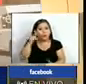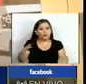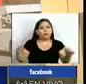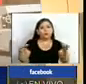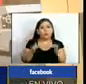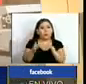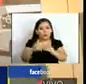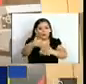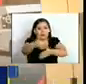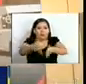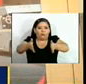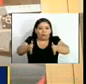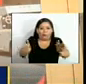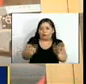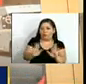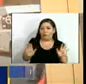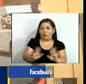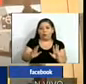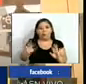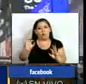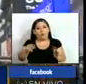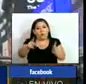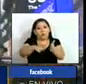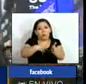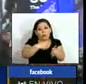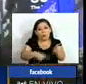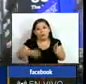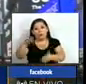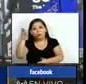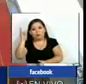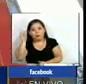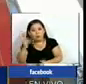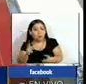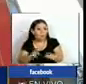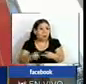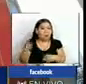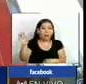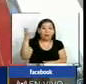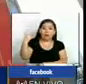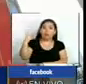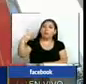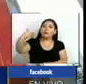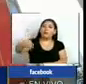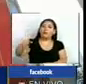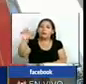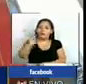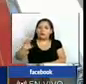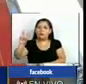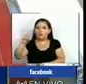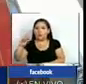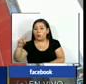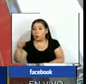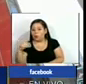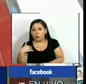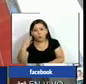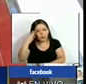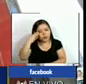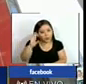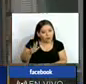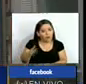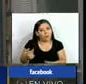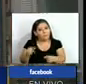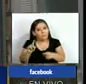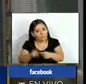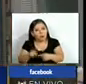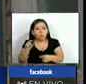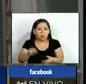escenarios cerrados, como Broadway, han decidido cancelar sus presentaciones hasta comienzos de enero de 2021, sin fecha aún definida, pero con un reembolso